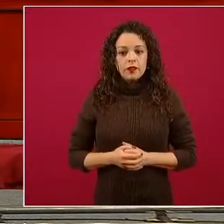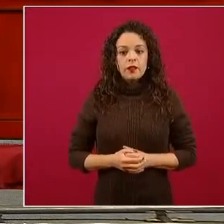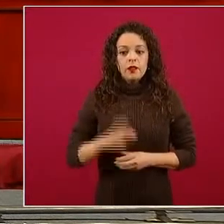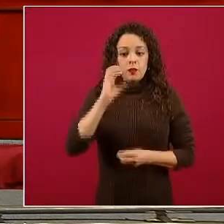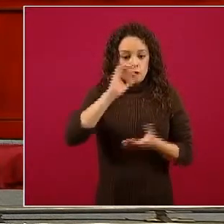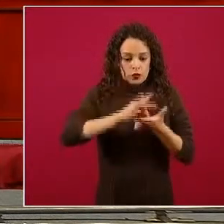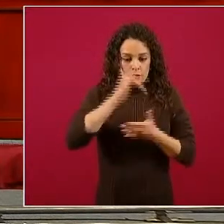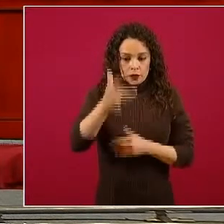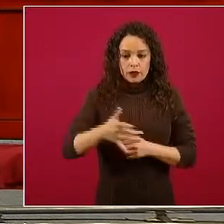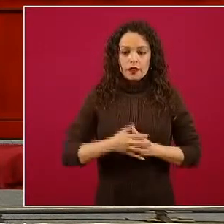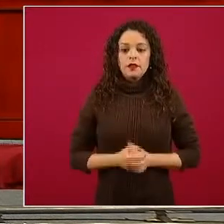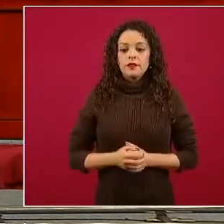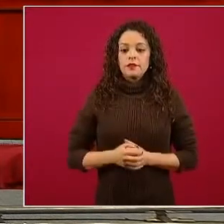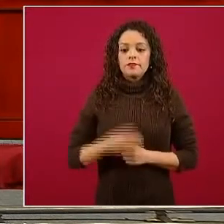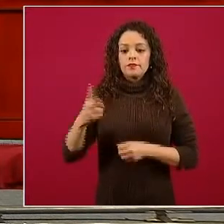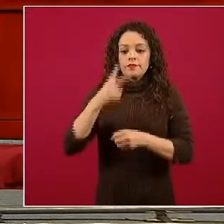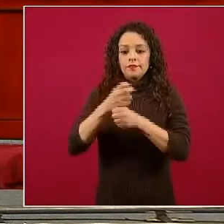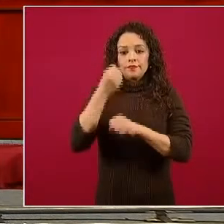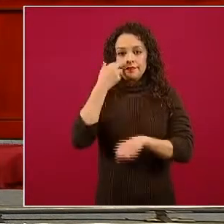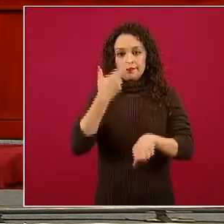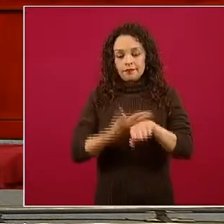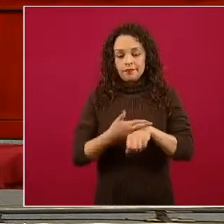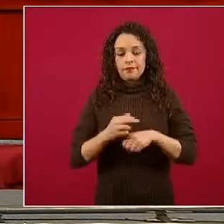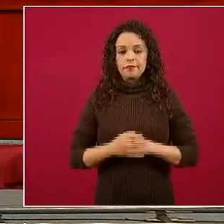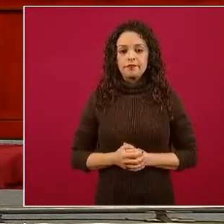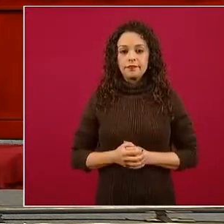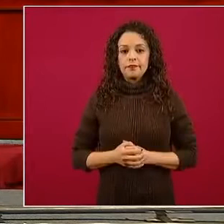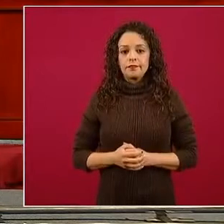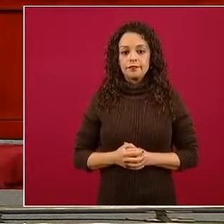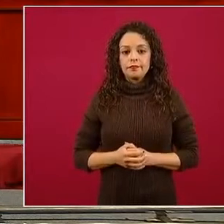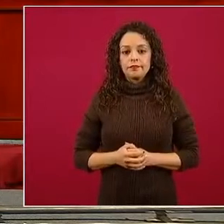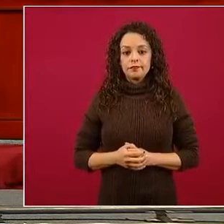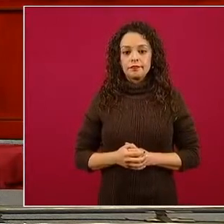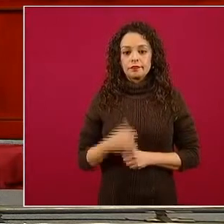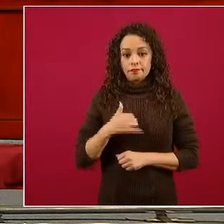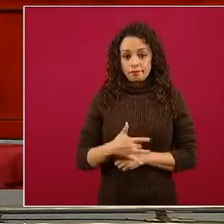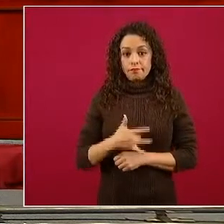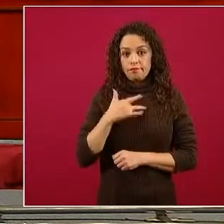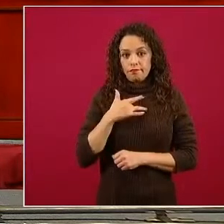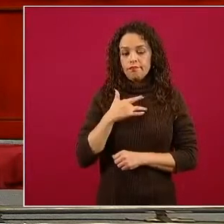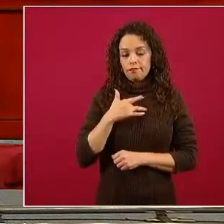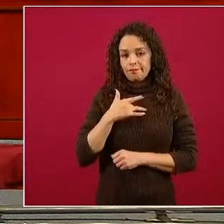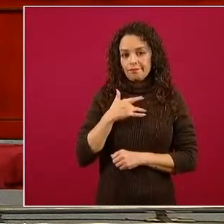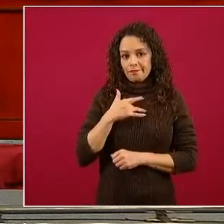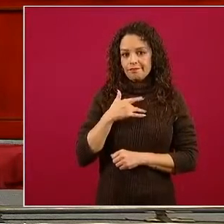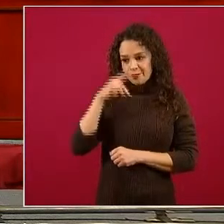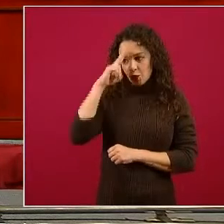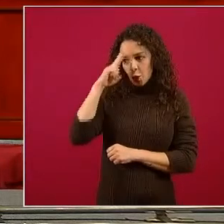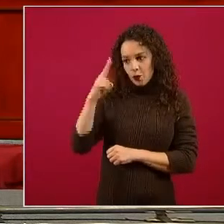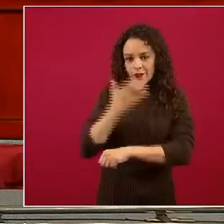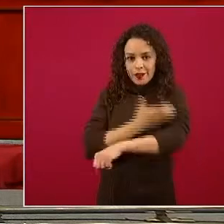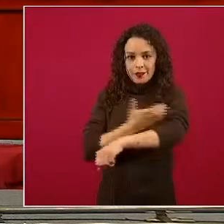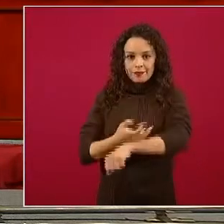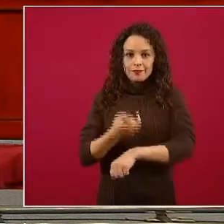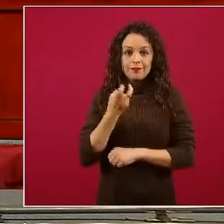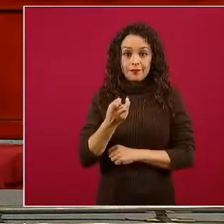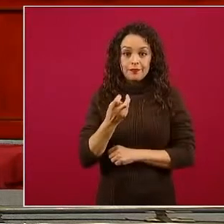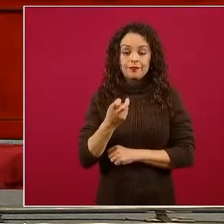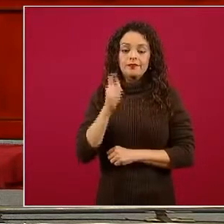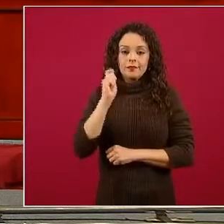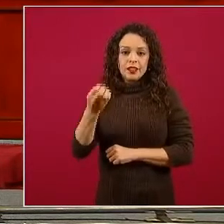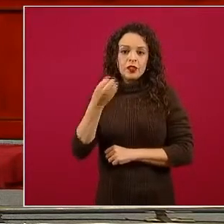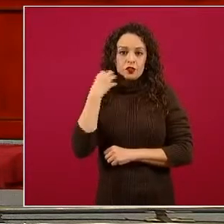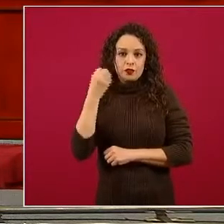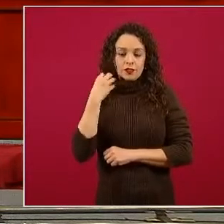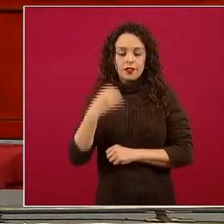Muchas gracias, señor subsecretario. Es un placer y un honor acompañarlo en esta conferencia de prensa. El